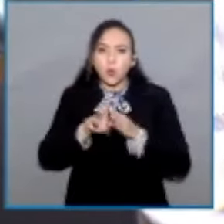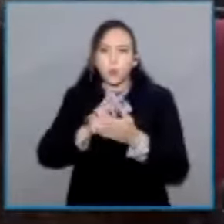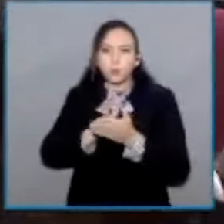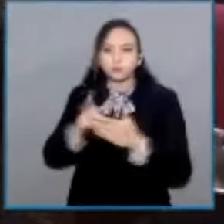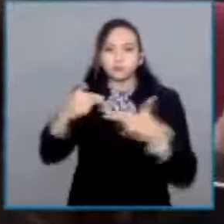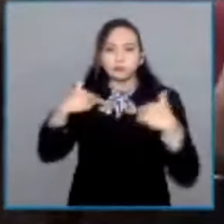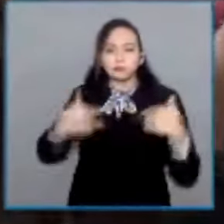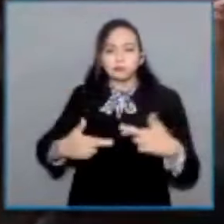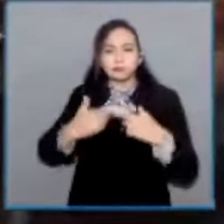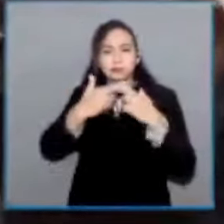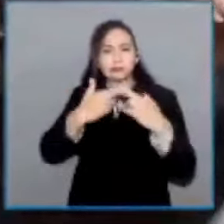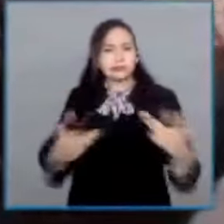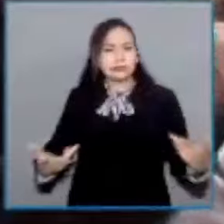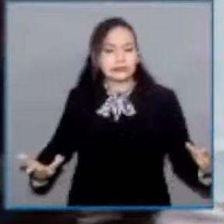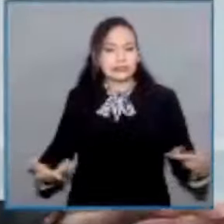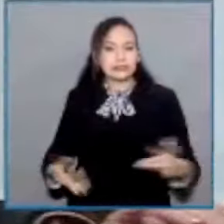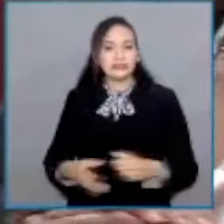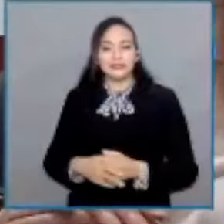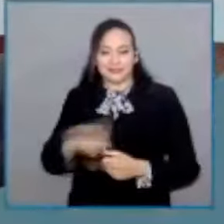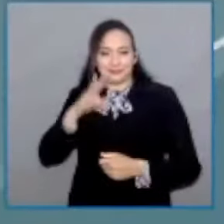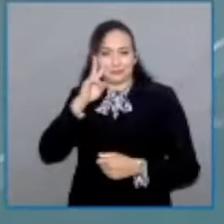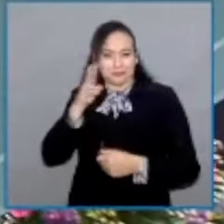países. Veamos.